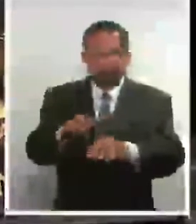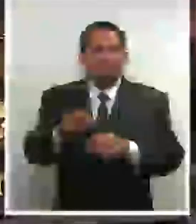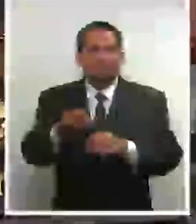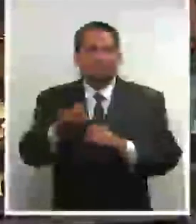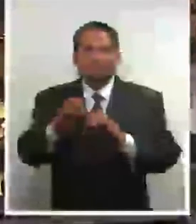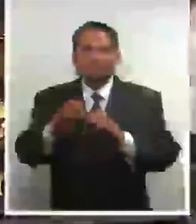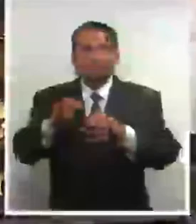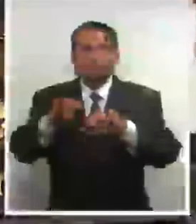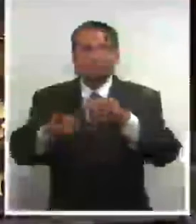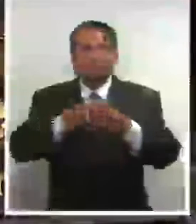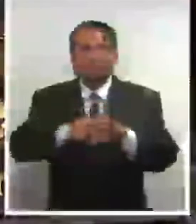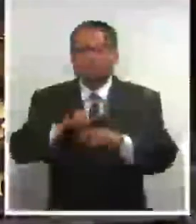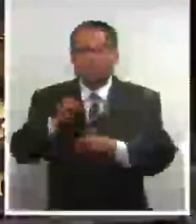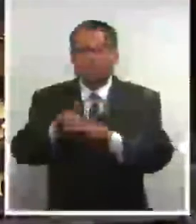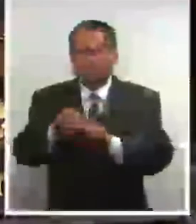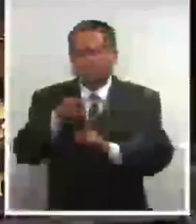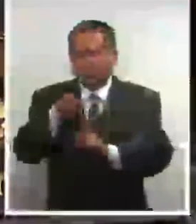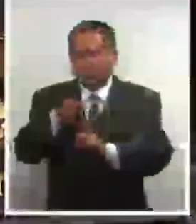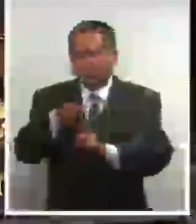de justicia.